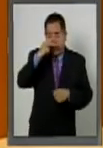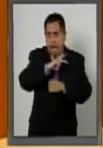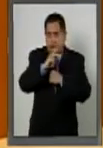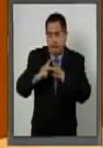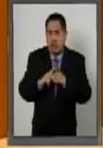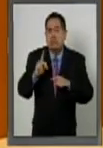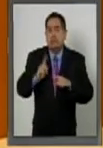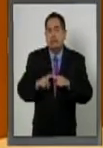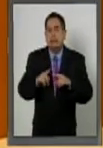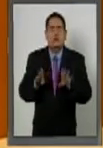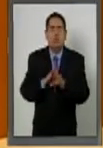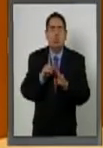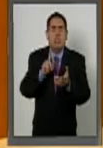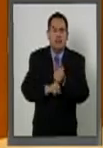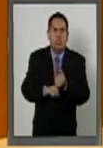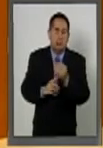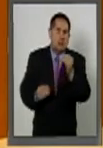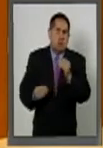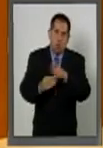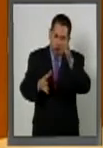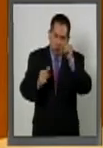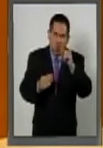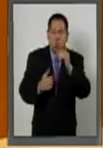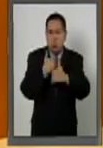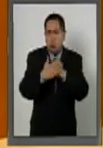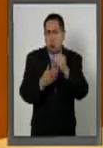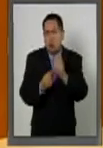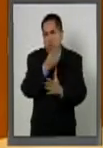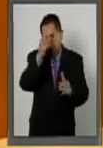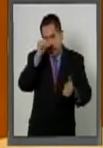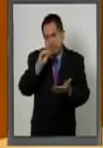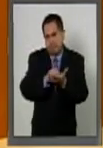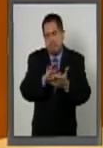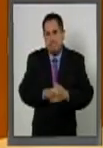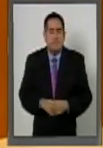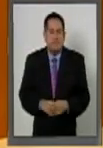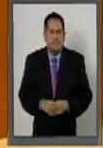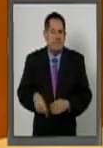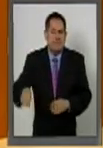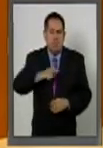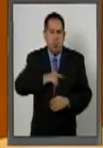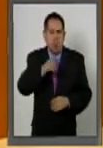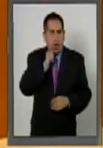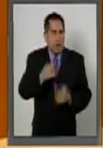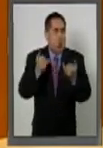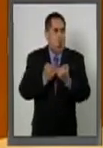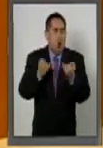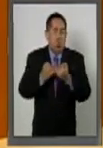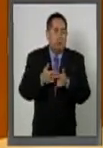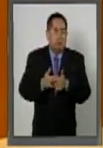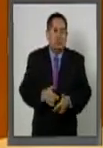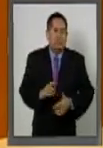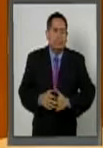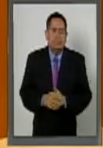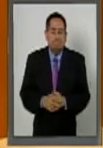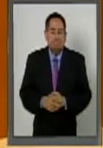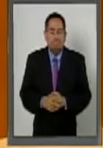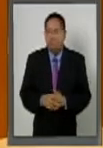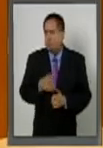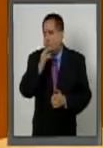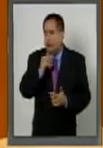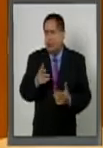es tener un nuevo acuerdo fiscal no podemos seguir siendo un país un país